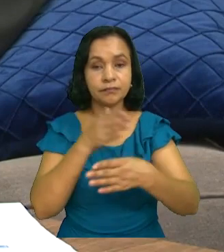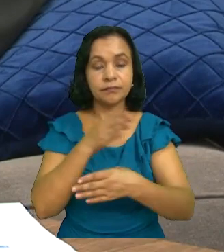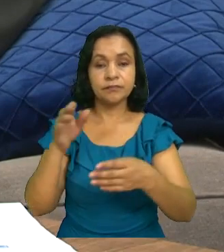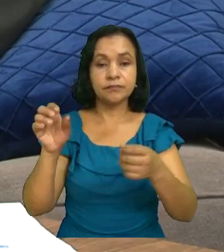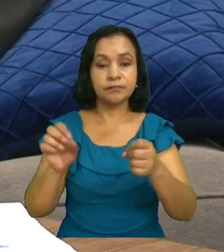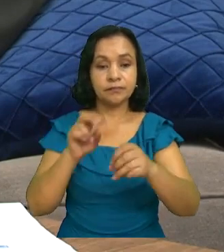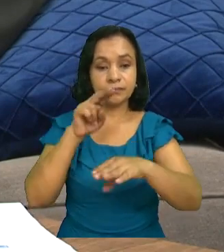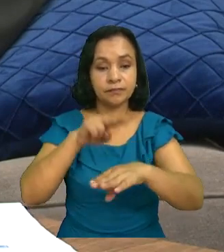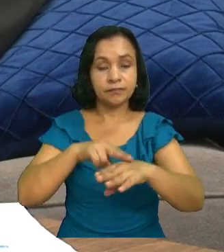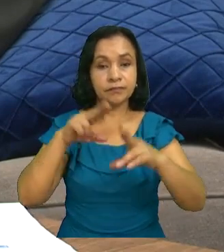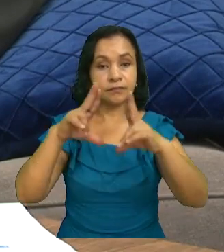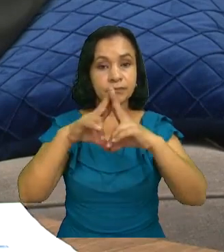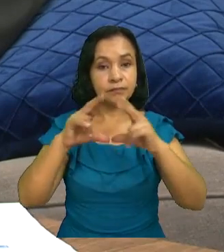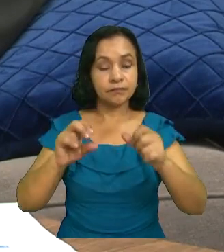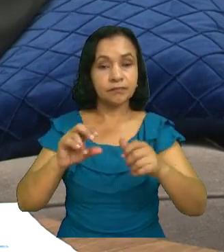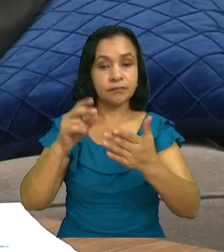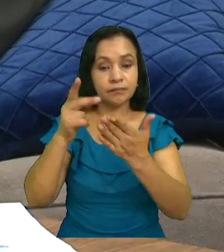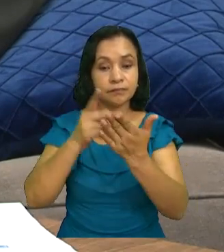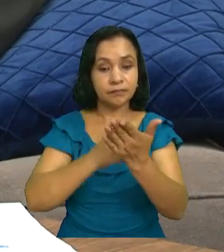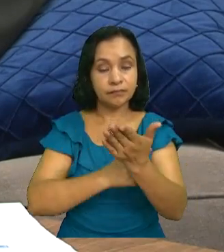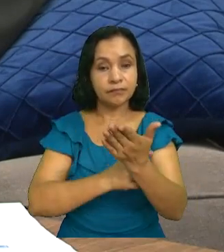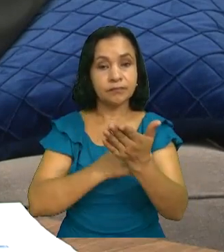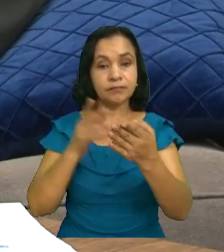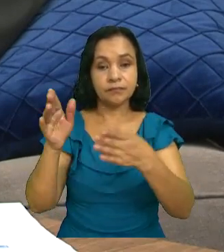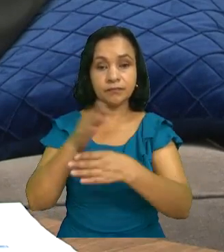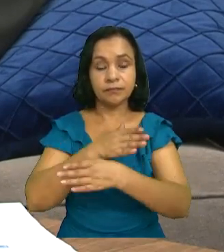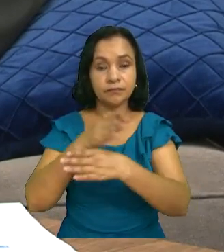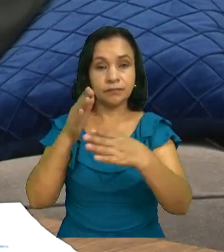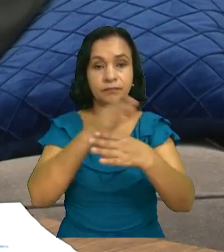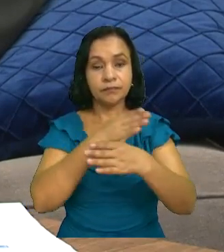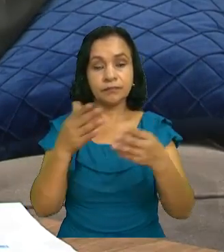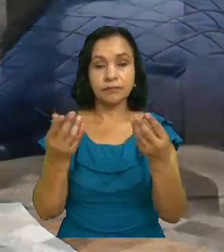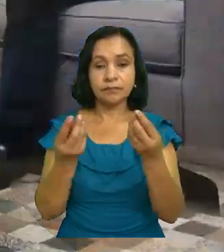nacional. Son proyectos que movilizan a varias ramas de la economía